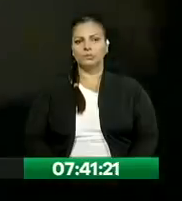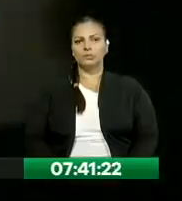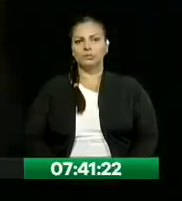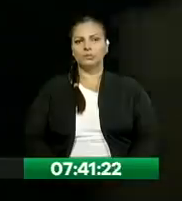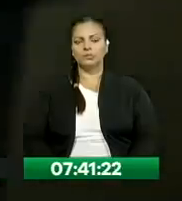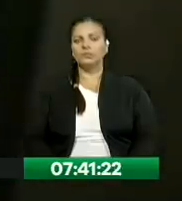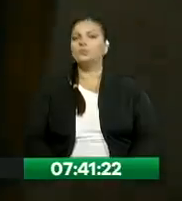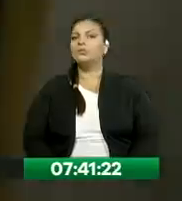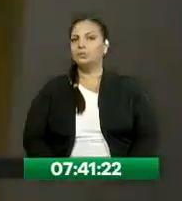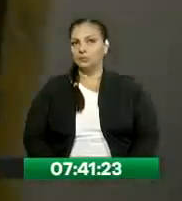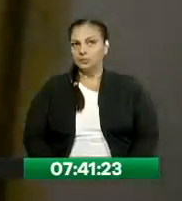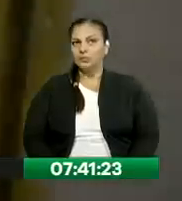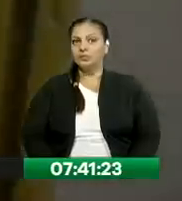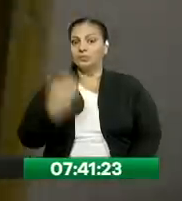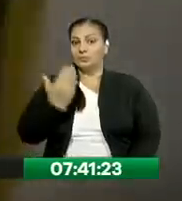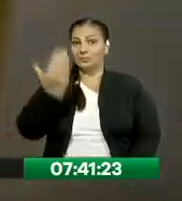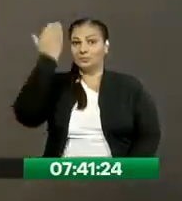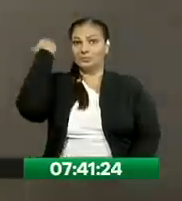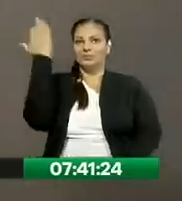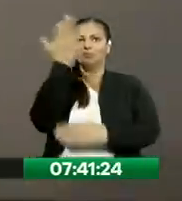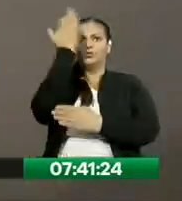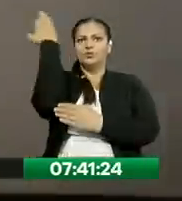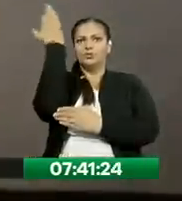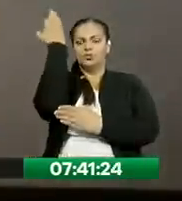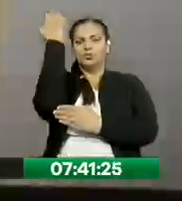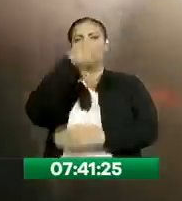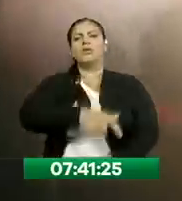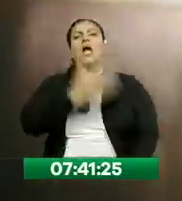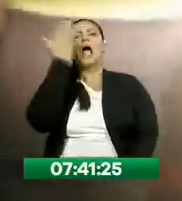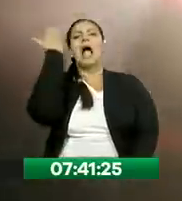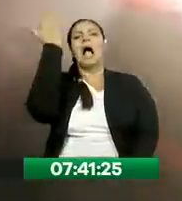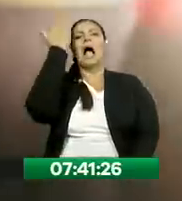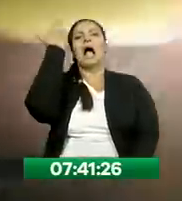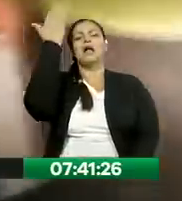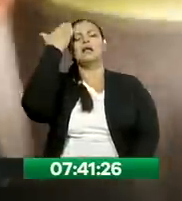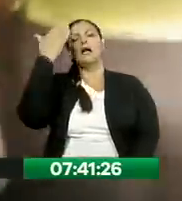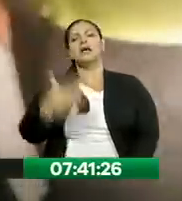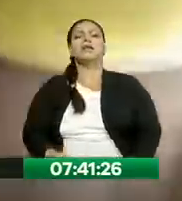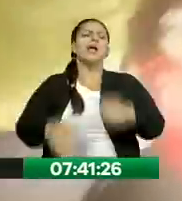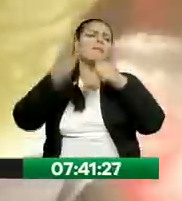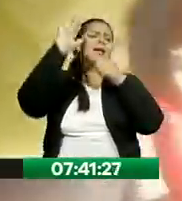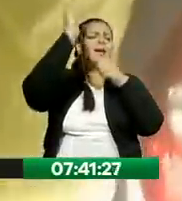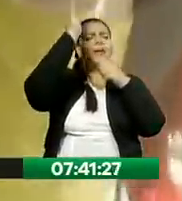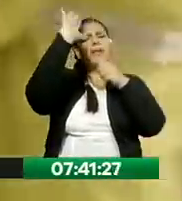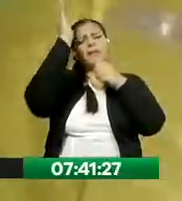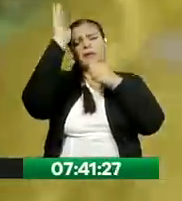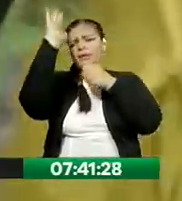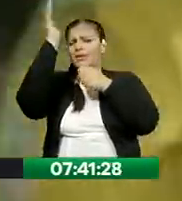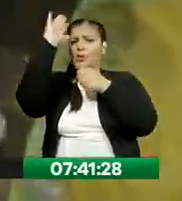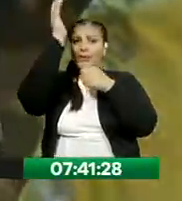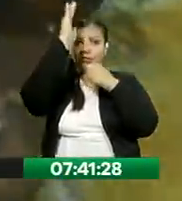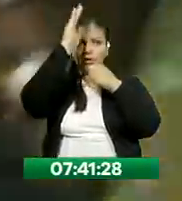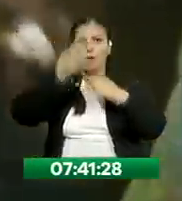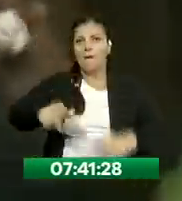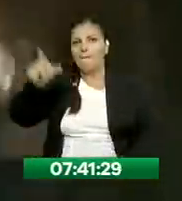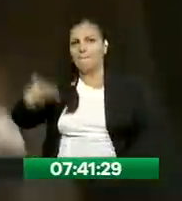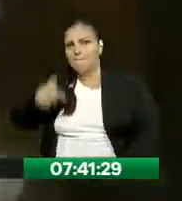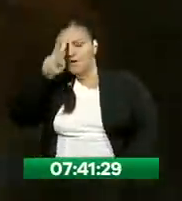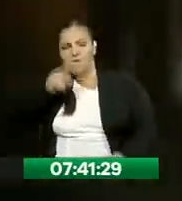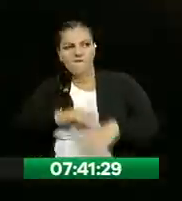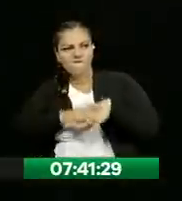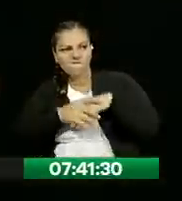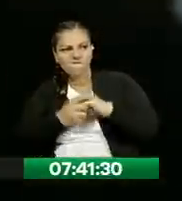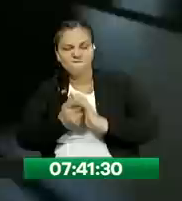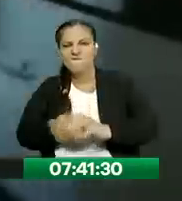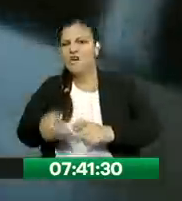La Unidad de Inteligencia Antidelincuencial de la Policía Nacional desplegó a sus uniformados en horas de la madrugada por diferentes sectores del Cantón